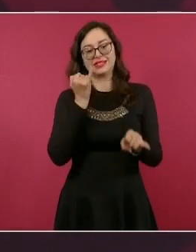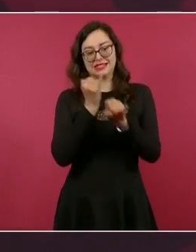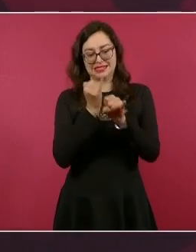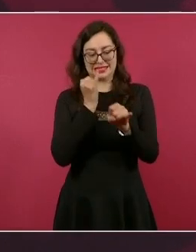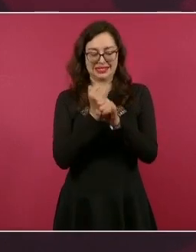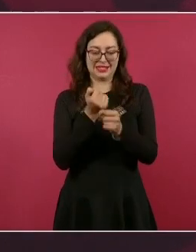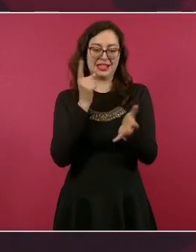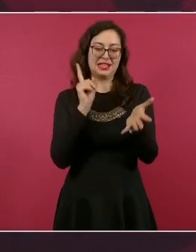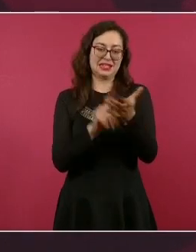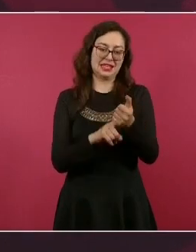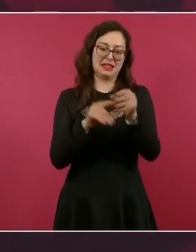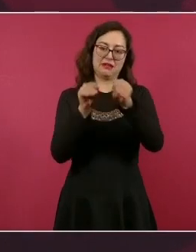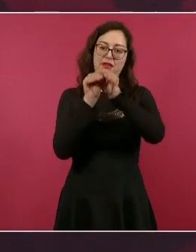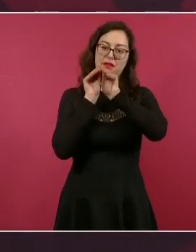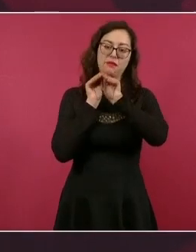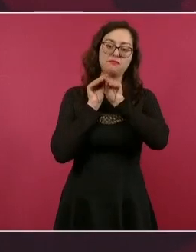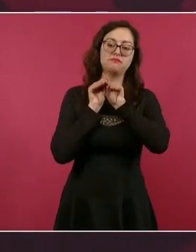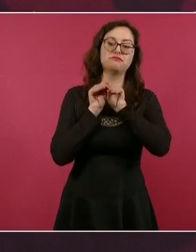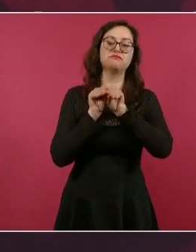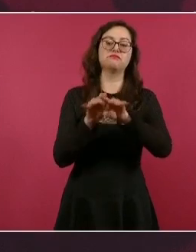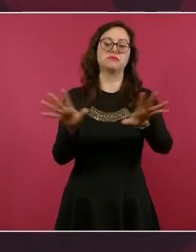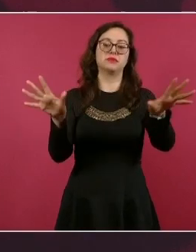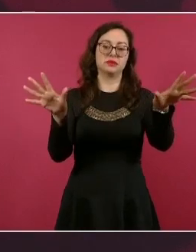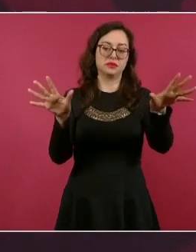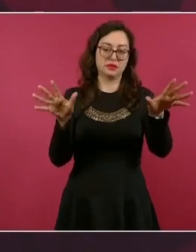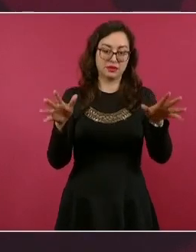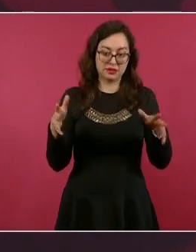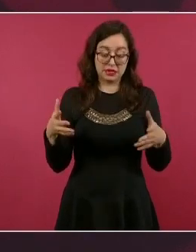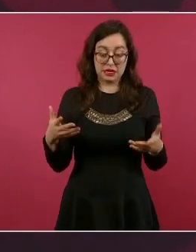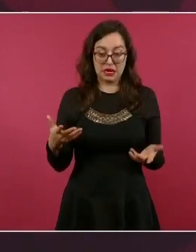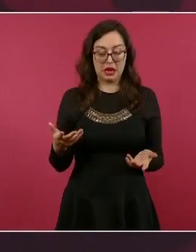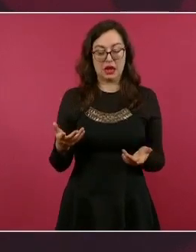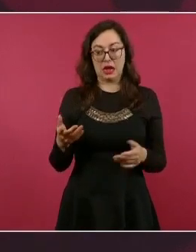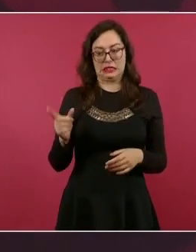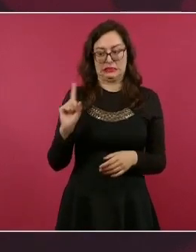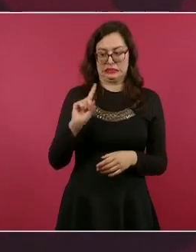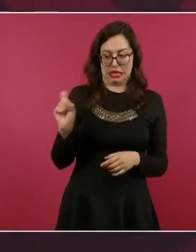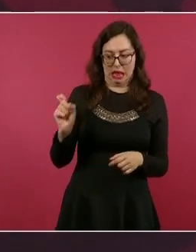eran más personas y funcionarios